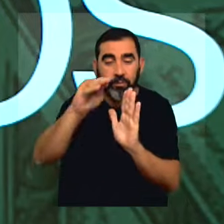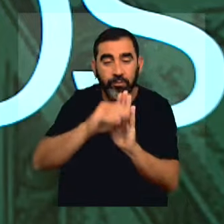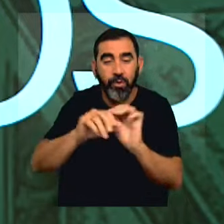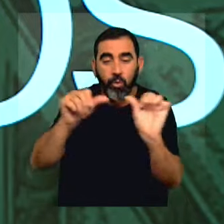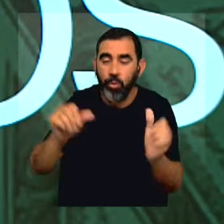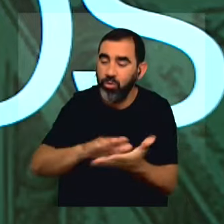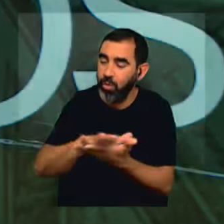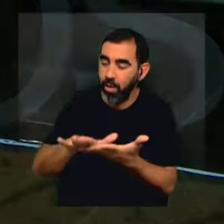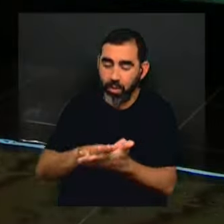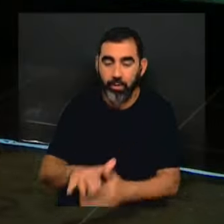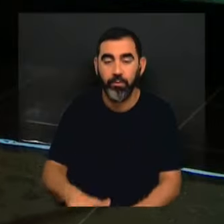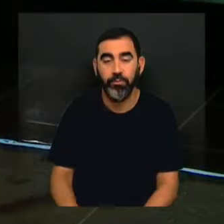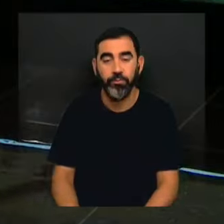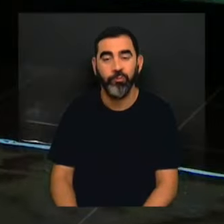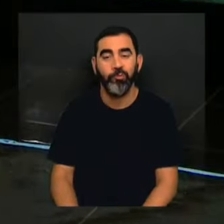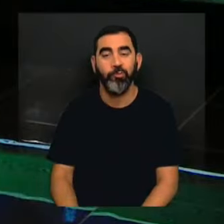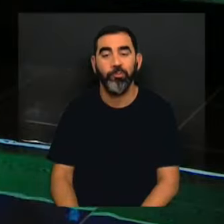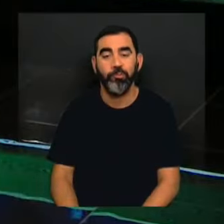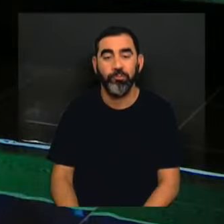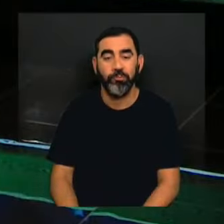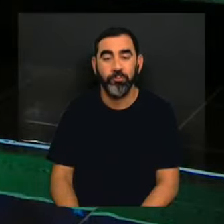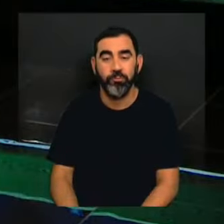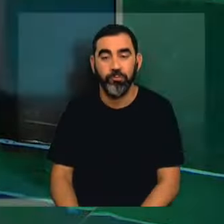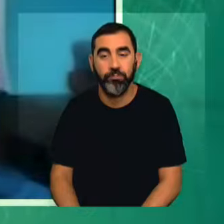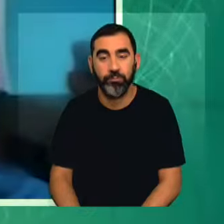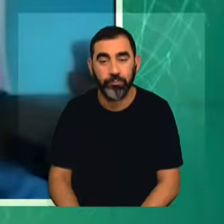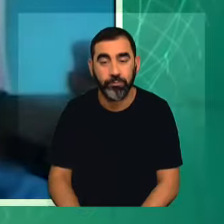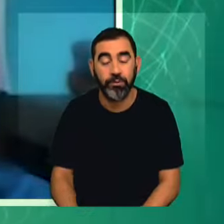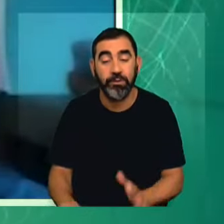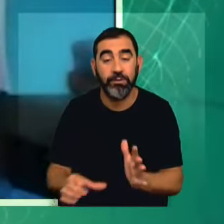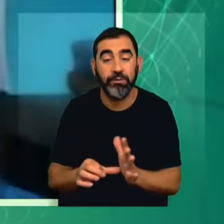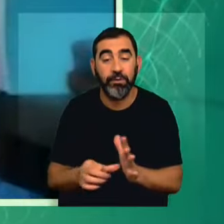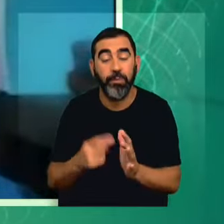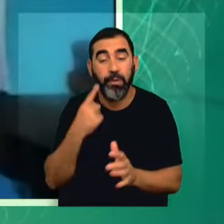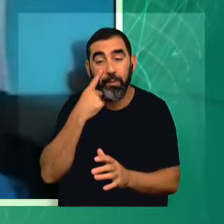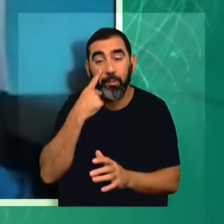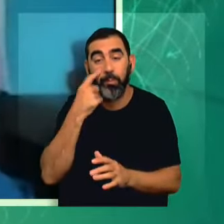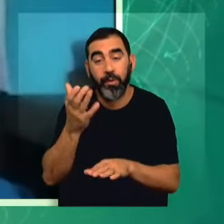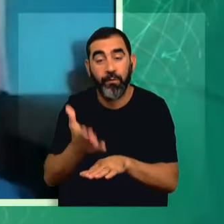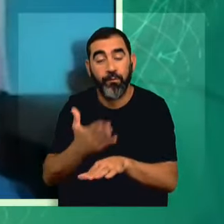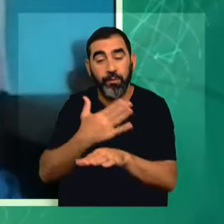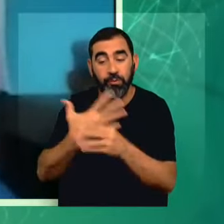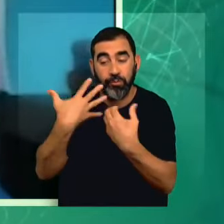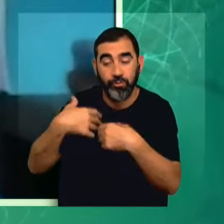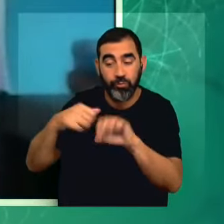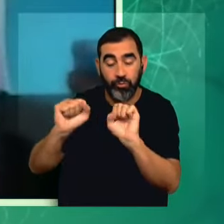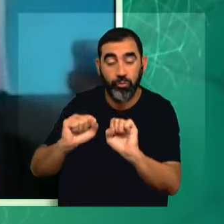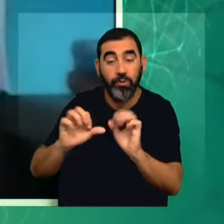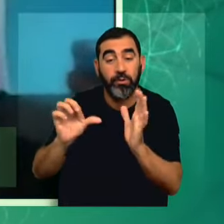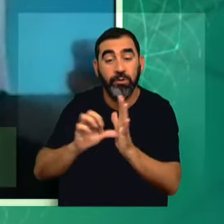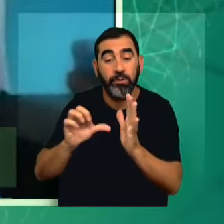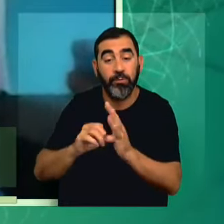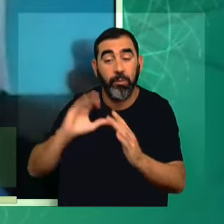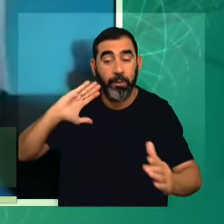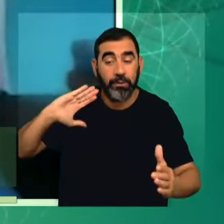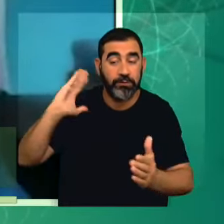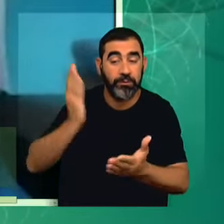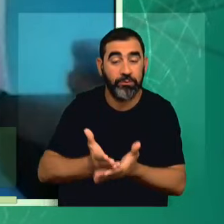se concretaron tanto el sistema preventivo para detectar lavado como el sistema para